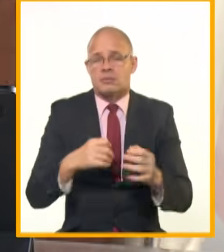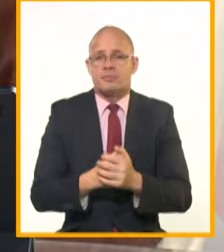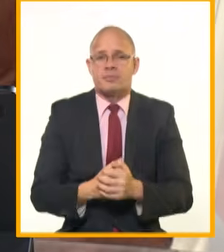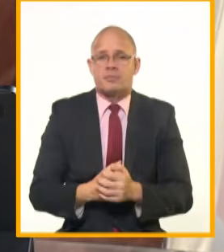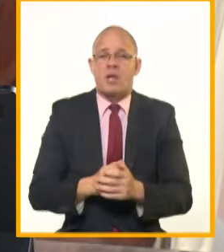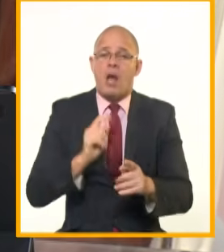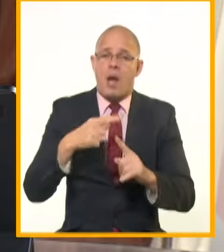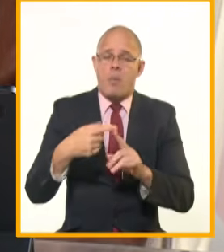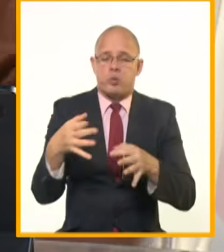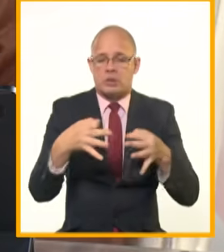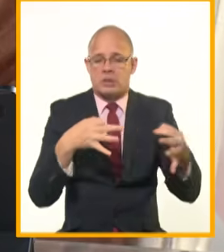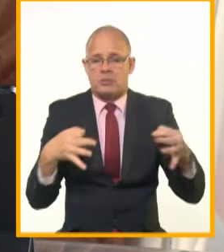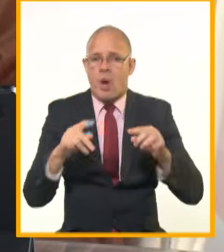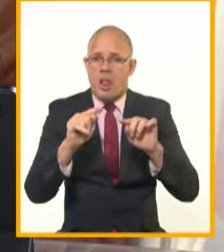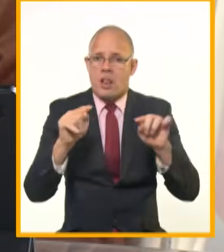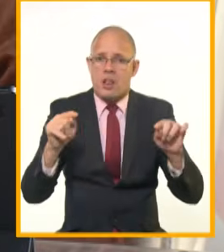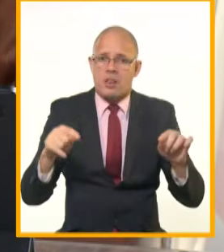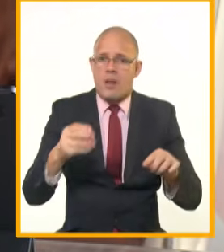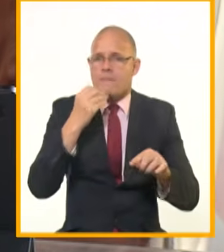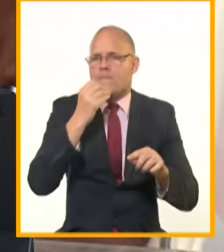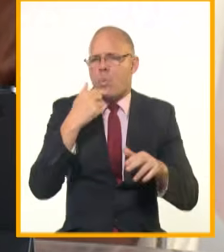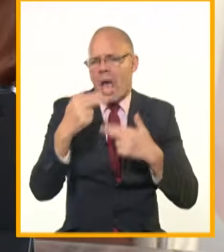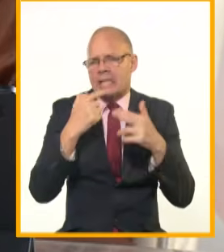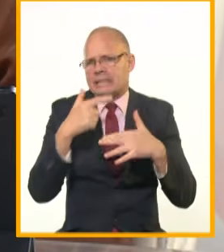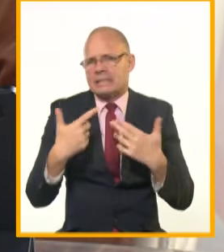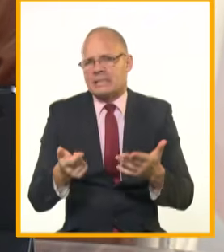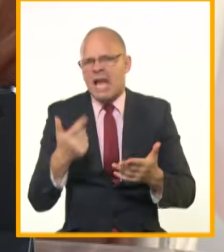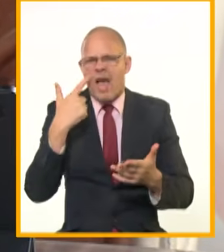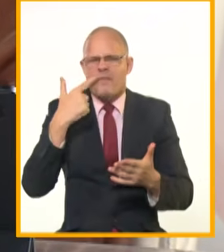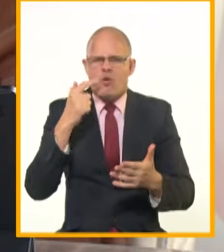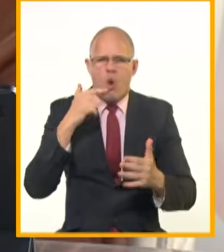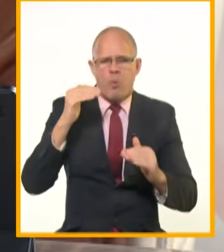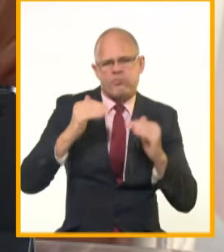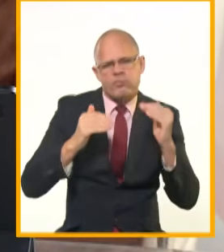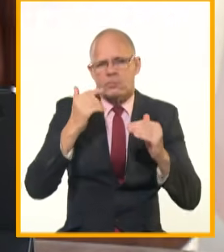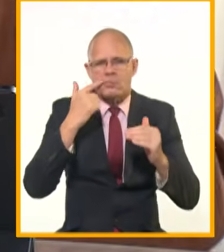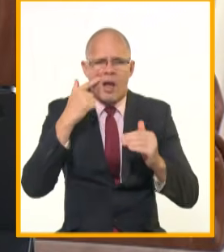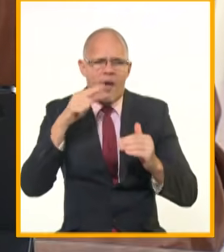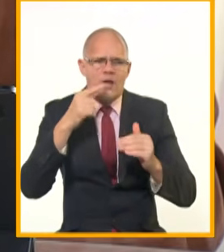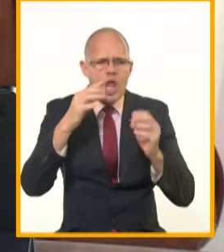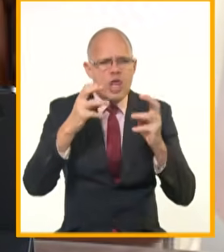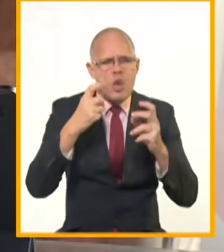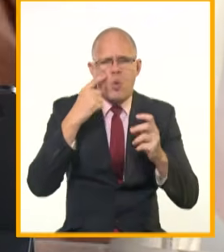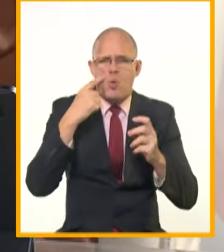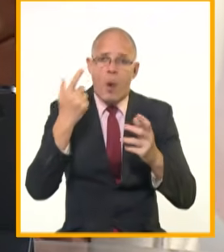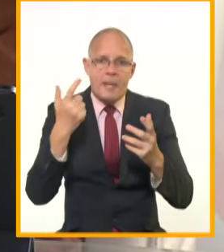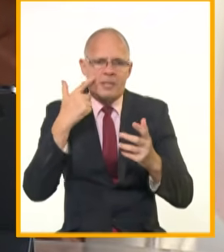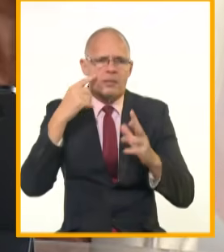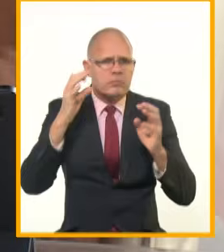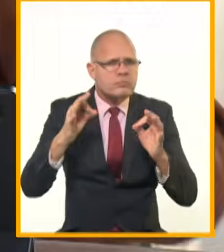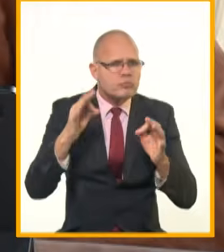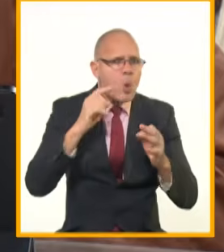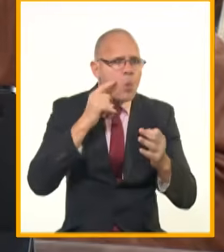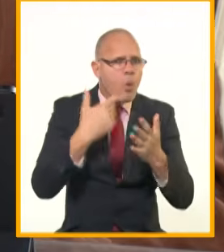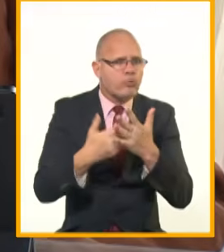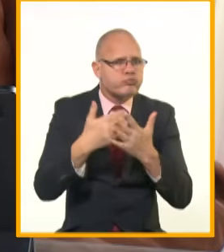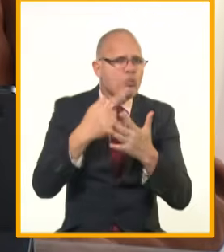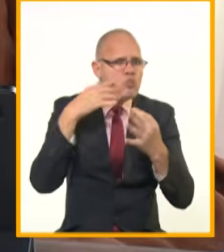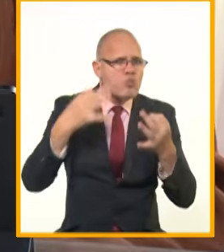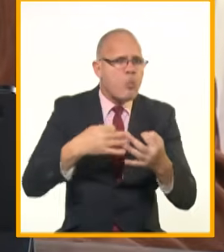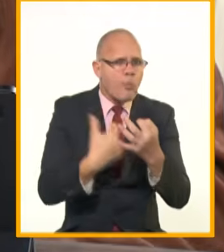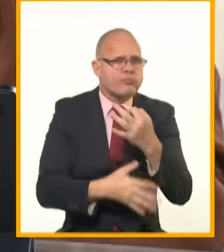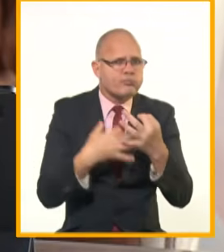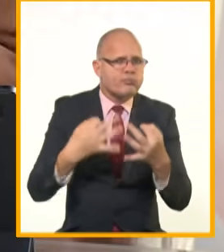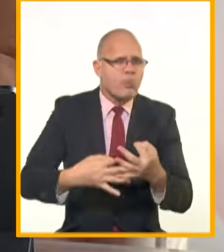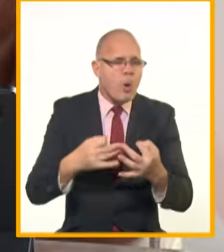de los municipios, que nos permite ir midiendo con números los resultados de lo que se ha definido en el programa de